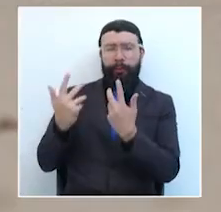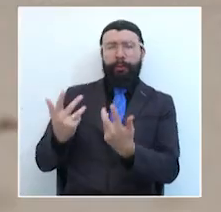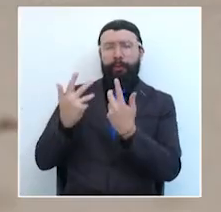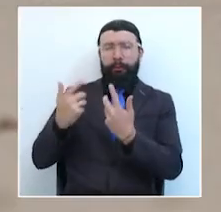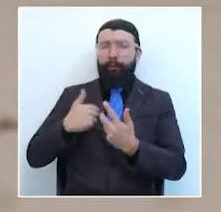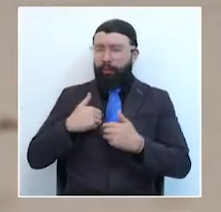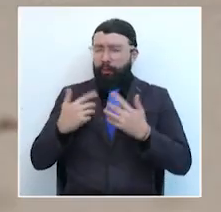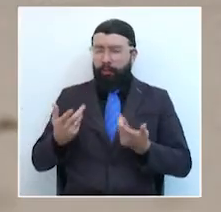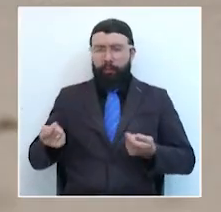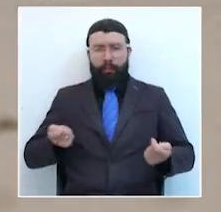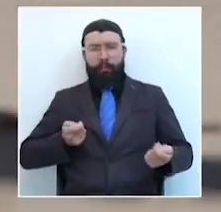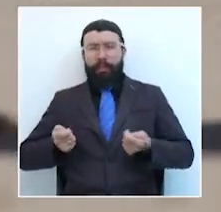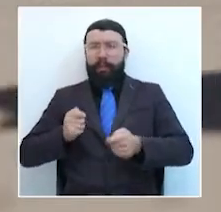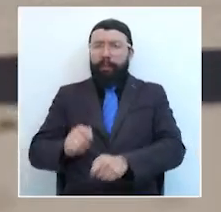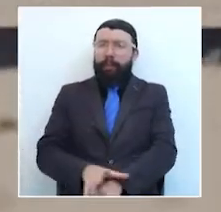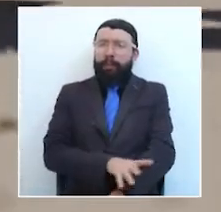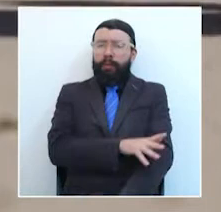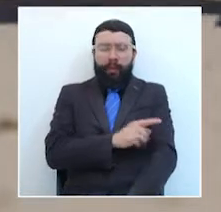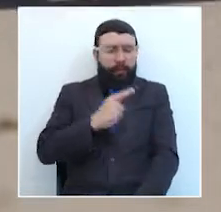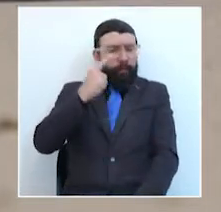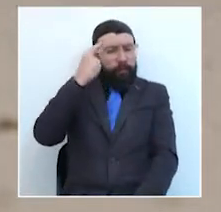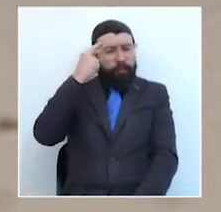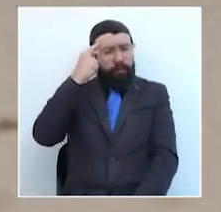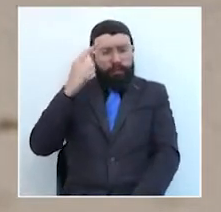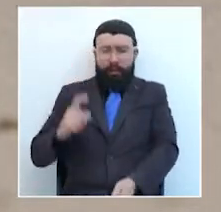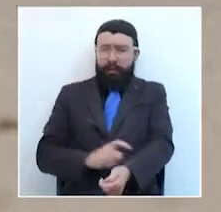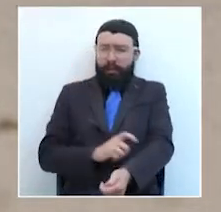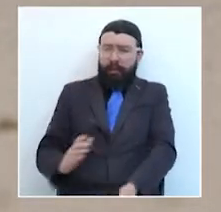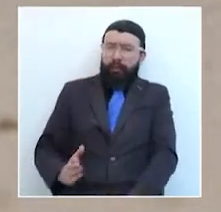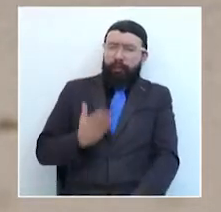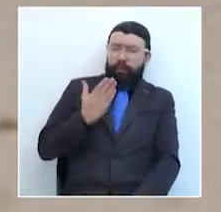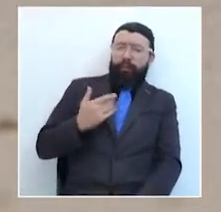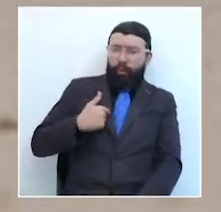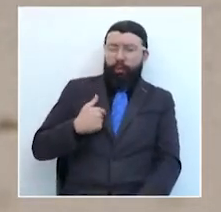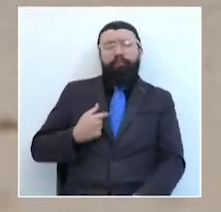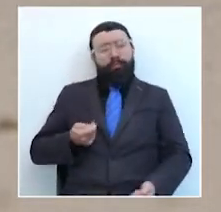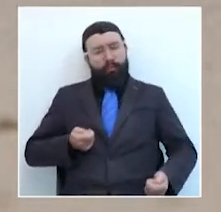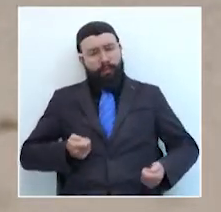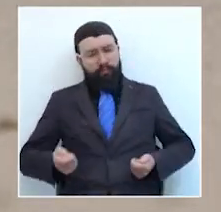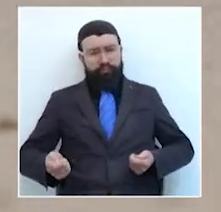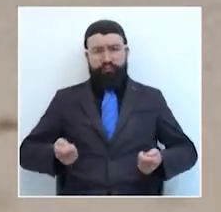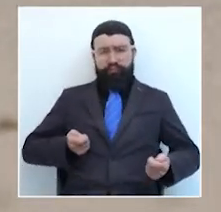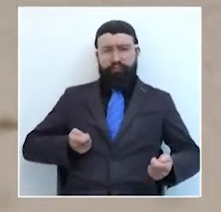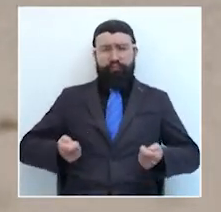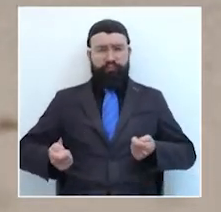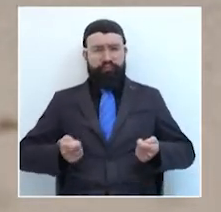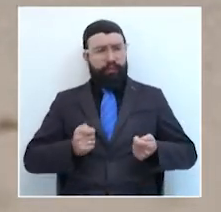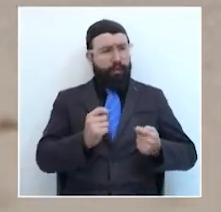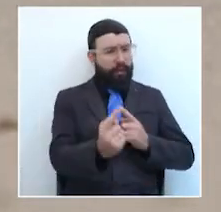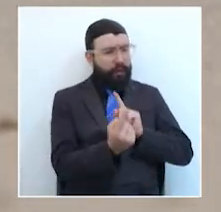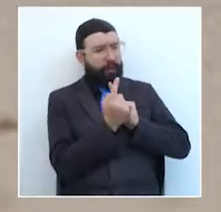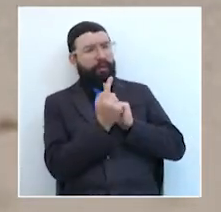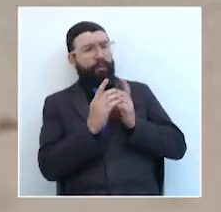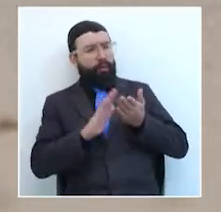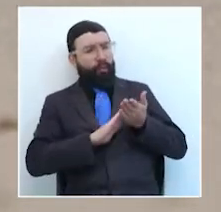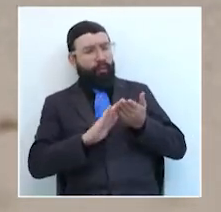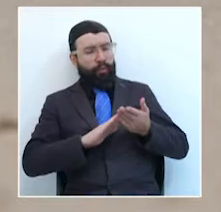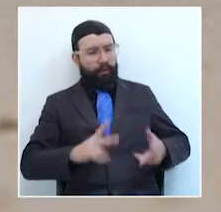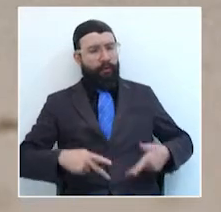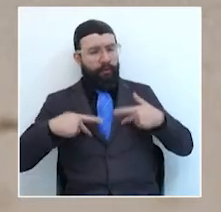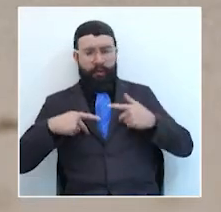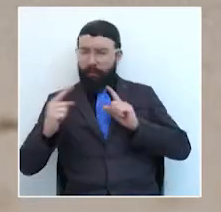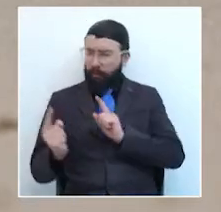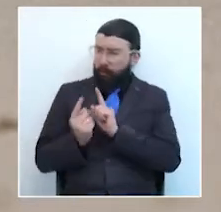reacciones actitudes y pensamientos para poder afrontar las situaciones que nos presenta la vida mediante la práctica y